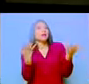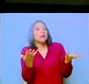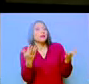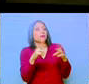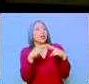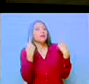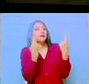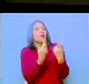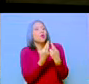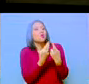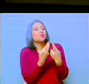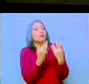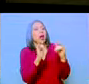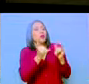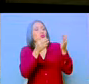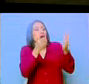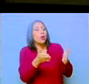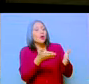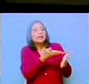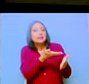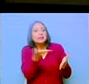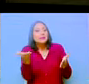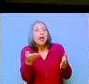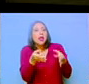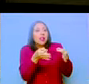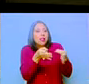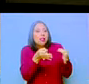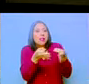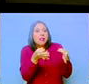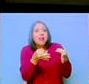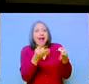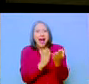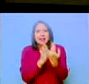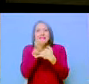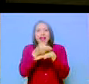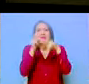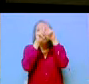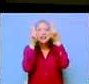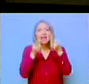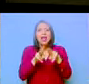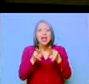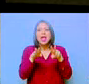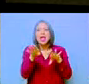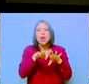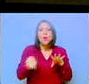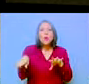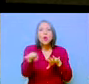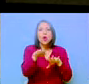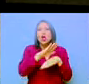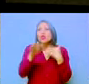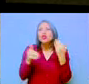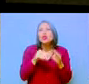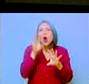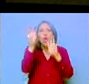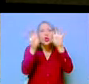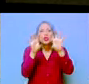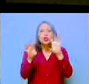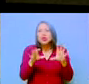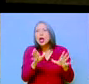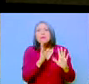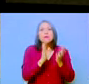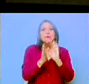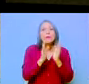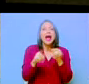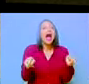reúnen por la mañana por una de estas plataformas virtuales y todos están ahí y a veces lo ponen a hacer